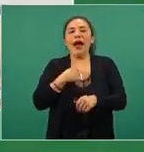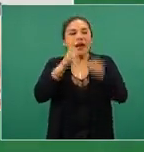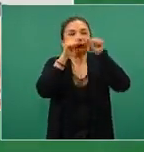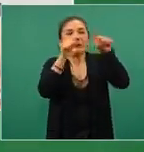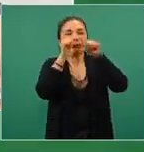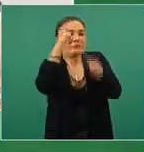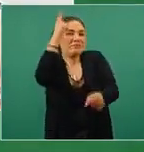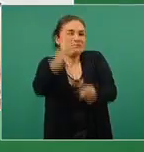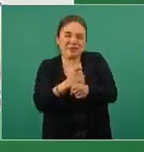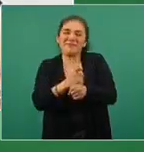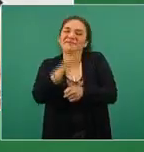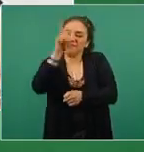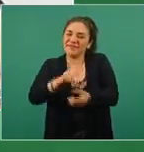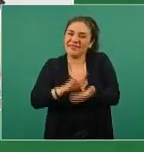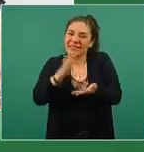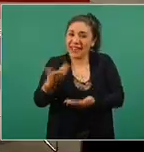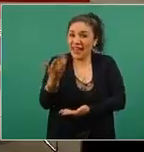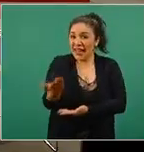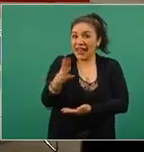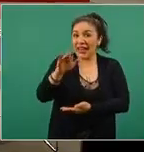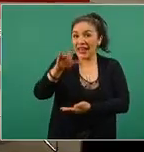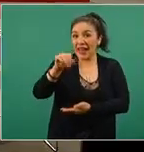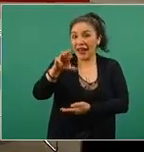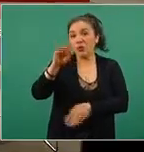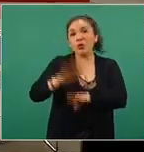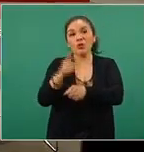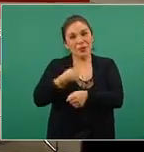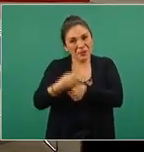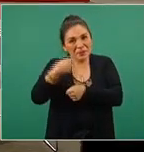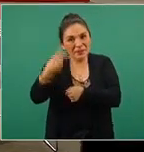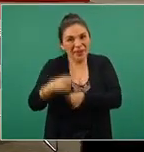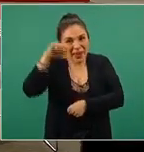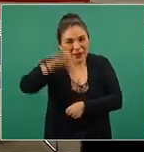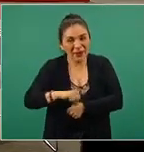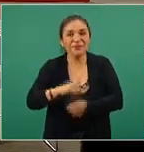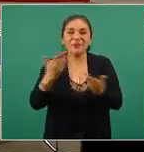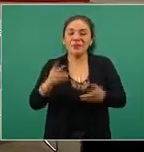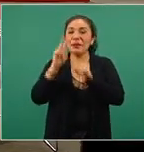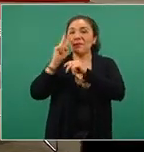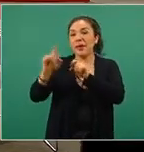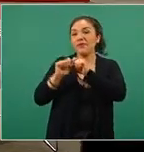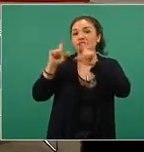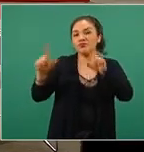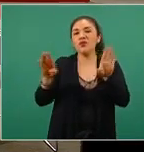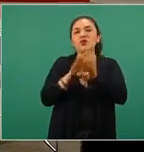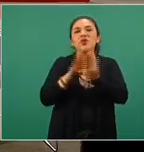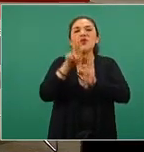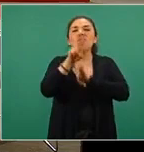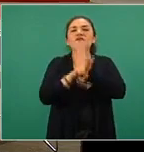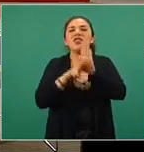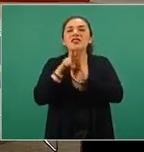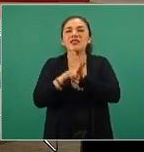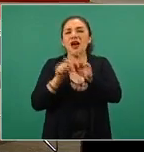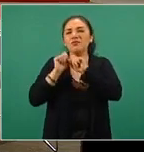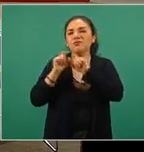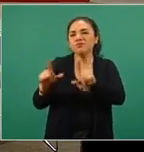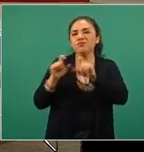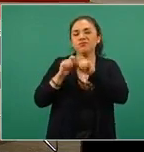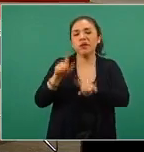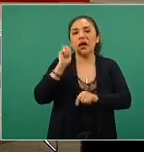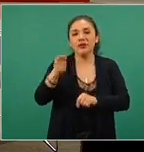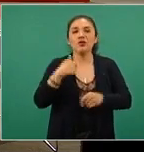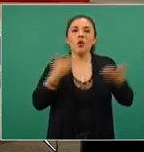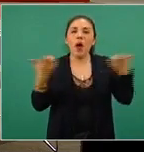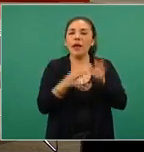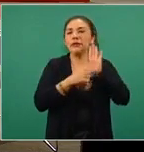1. Muchas gracias, Ricardo, por la invitación, y les dejamos aquí algunos de los videos que